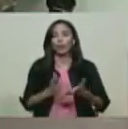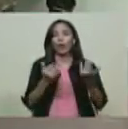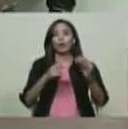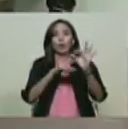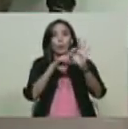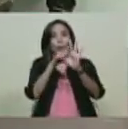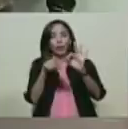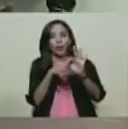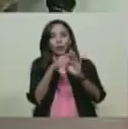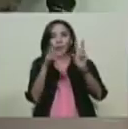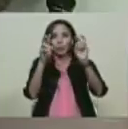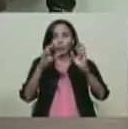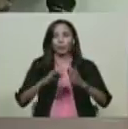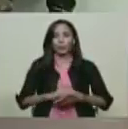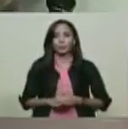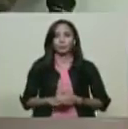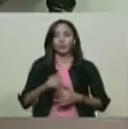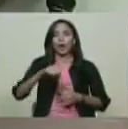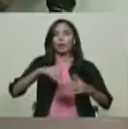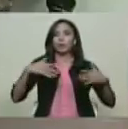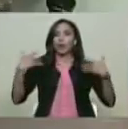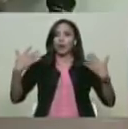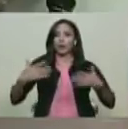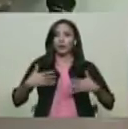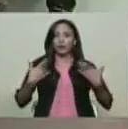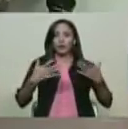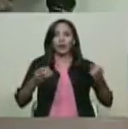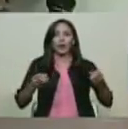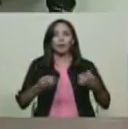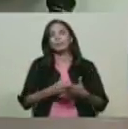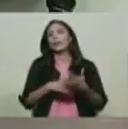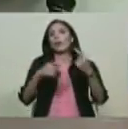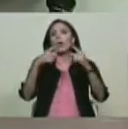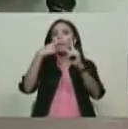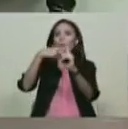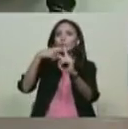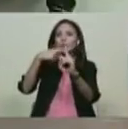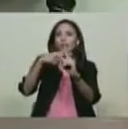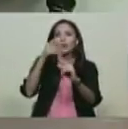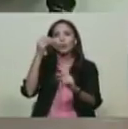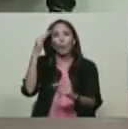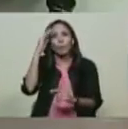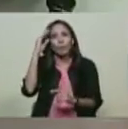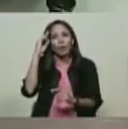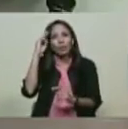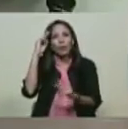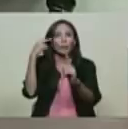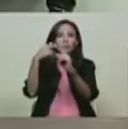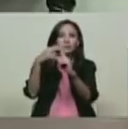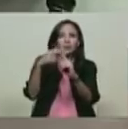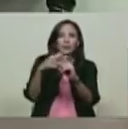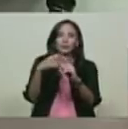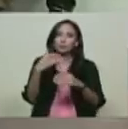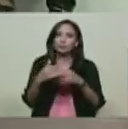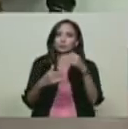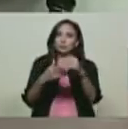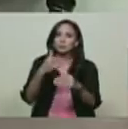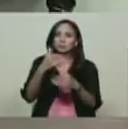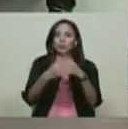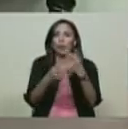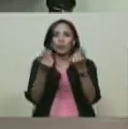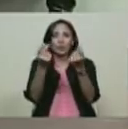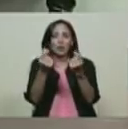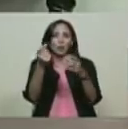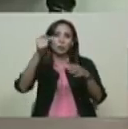criptomonedas, lo que hay es felicidad, optimismo por el paso que ha dado Venezuela. Y estamos articulando con los